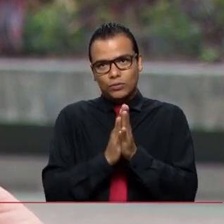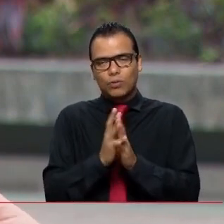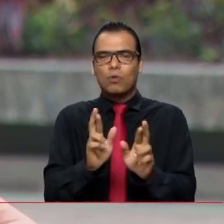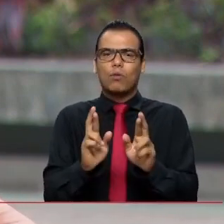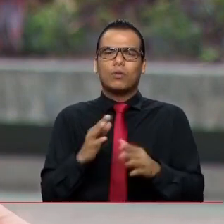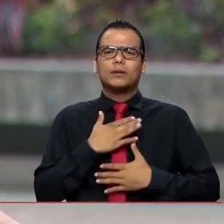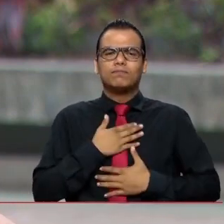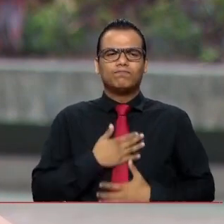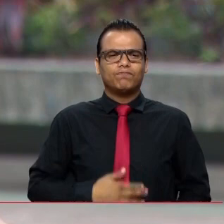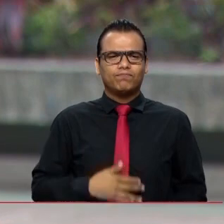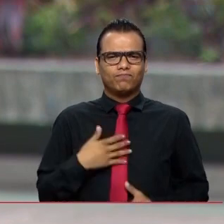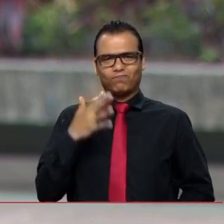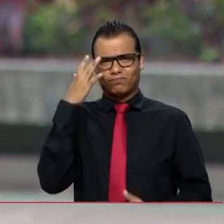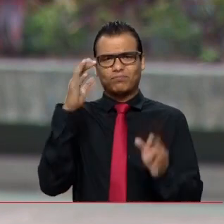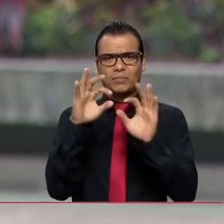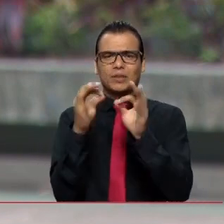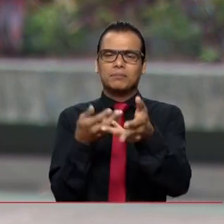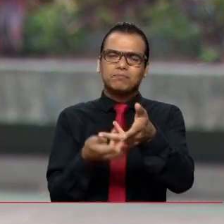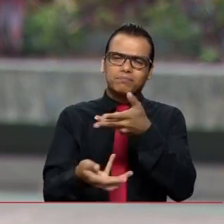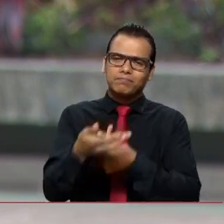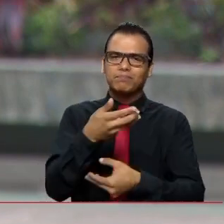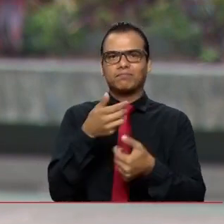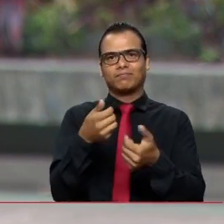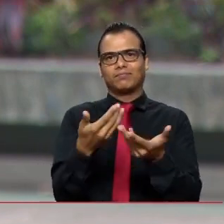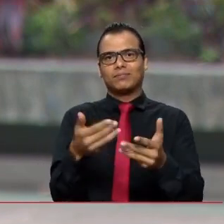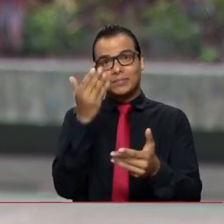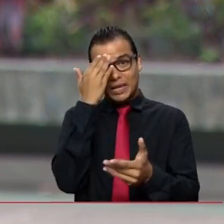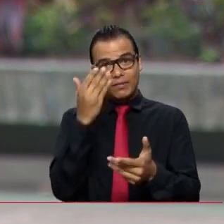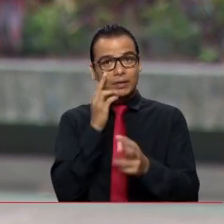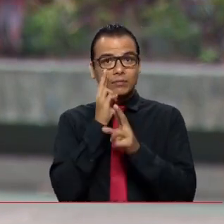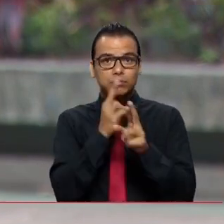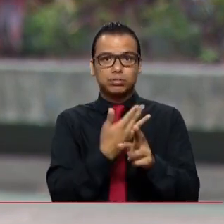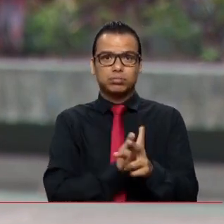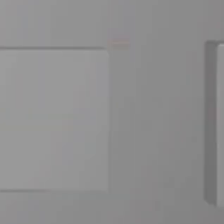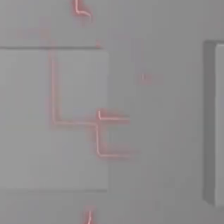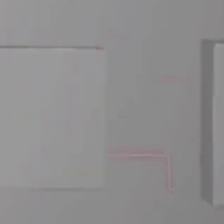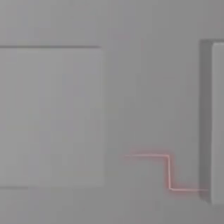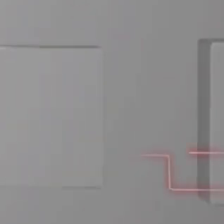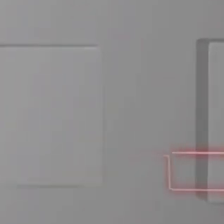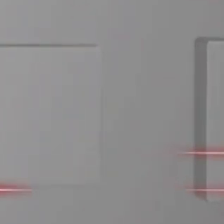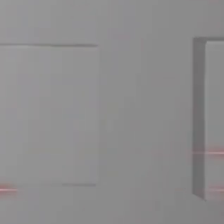que sea realmente un reconocimiento importante y que para ello tengamos información de primera mano.